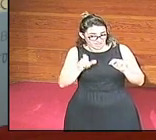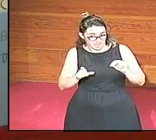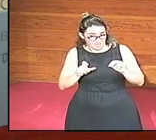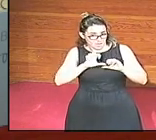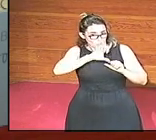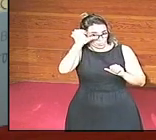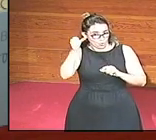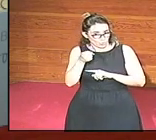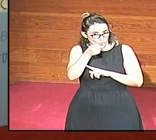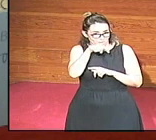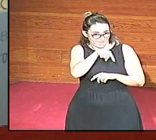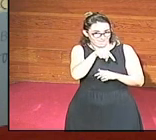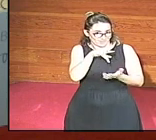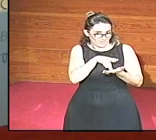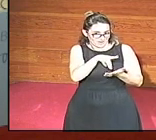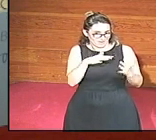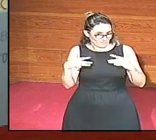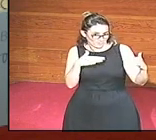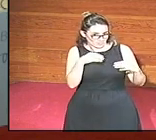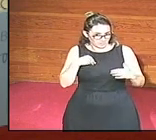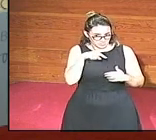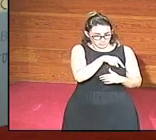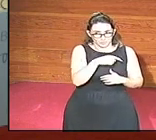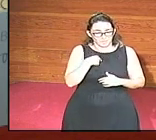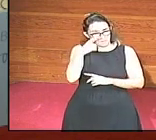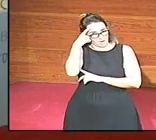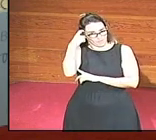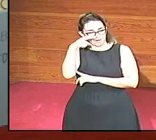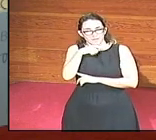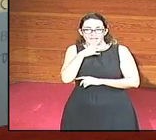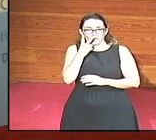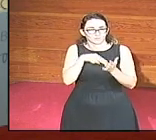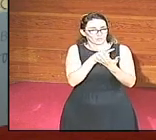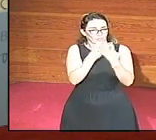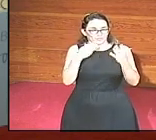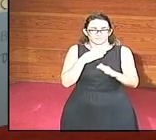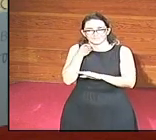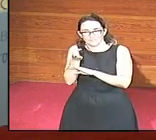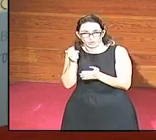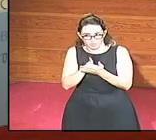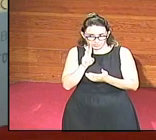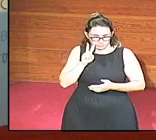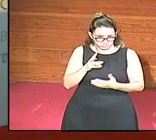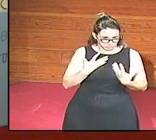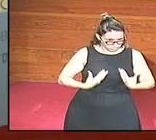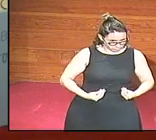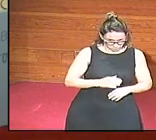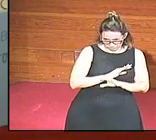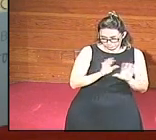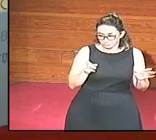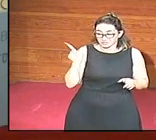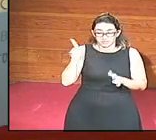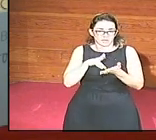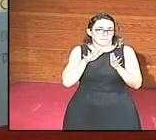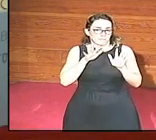Yo ese es el recuerdo que tengo, ¿no? Y he vuelto en 2018 y da pena verlo. Dicho esto, esto es una